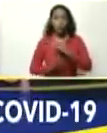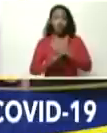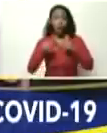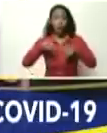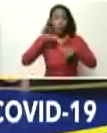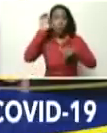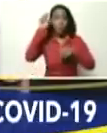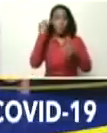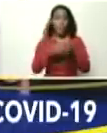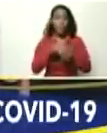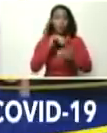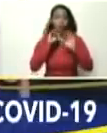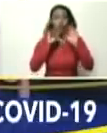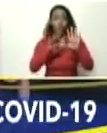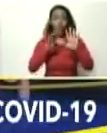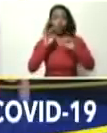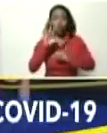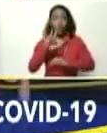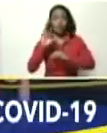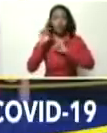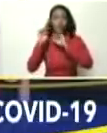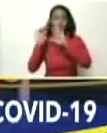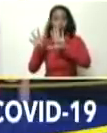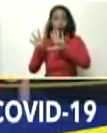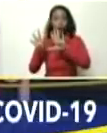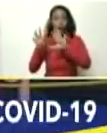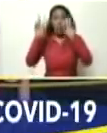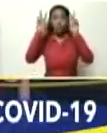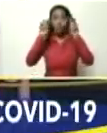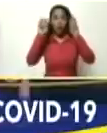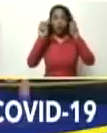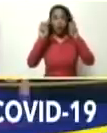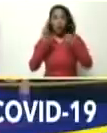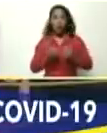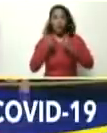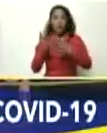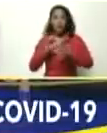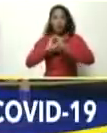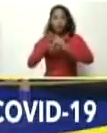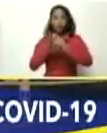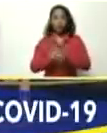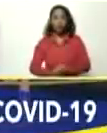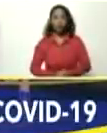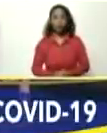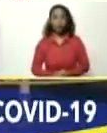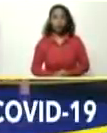país 1.939 nuevos casos de COVID-19,